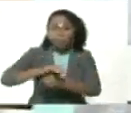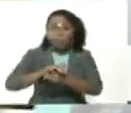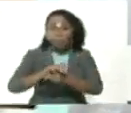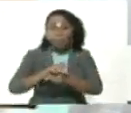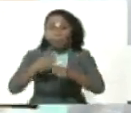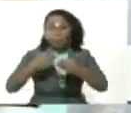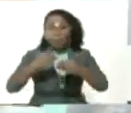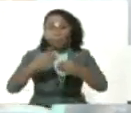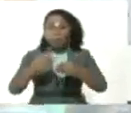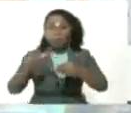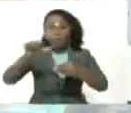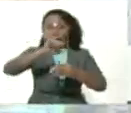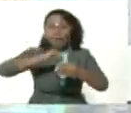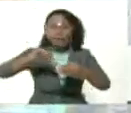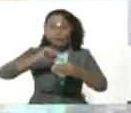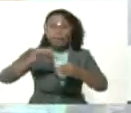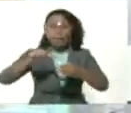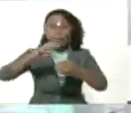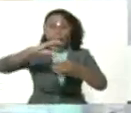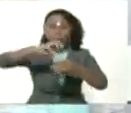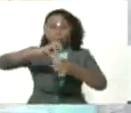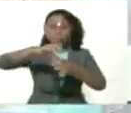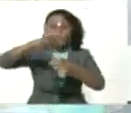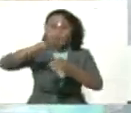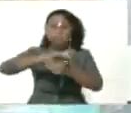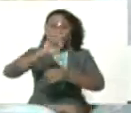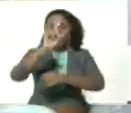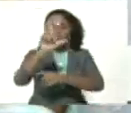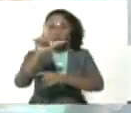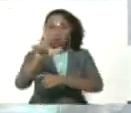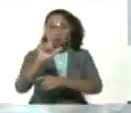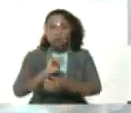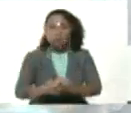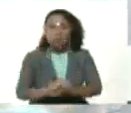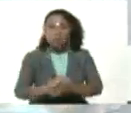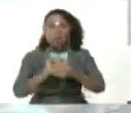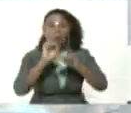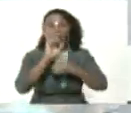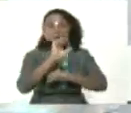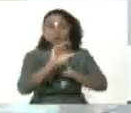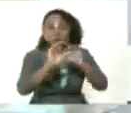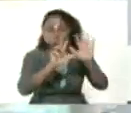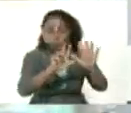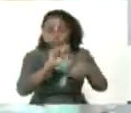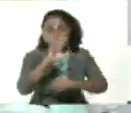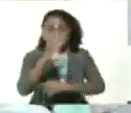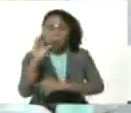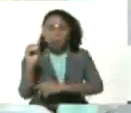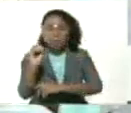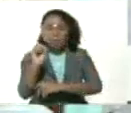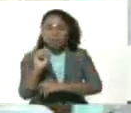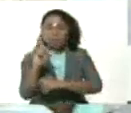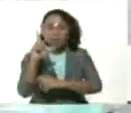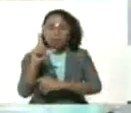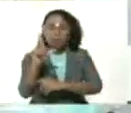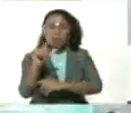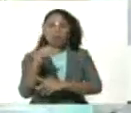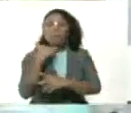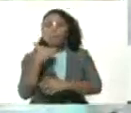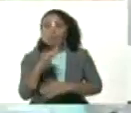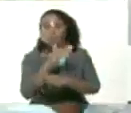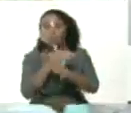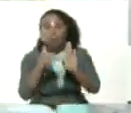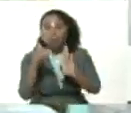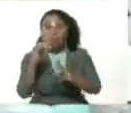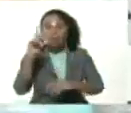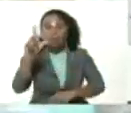aceites envasados en presentaciones de un litro, de 850 mililitros y próximamente en medio litro, que van